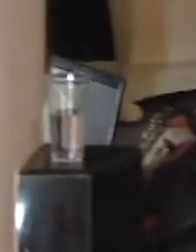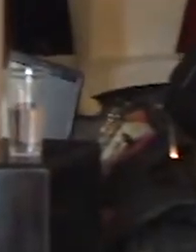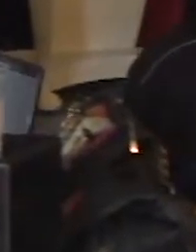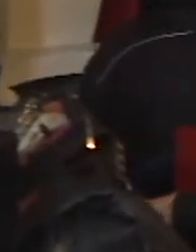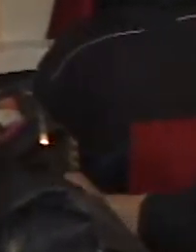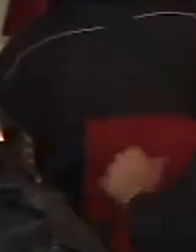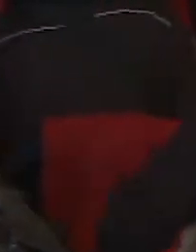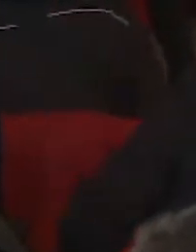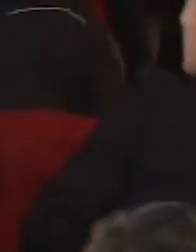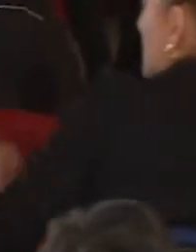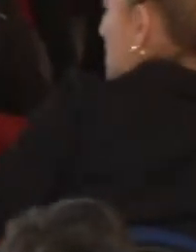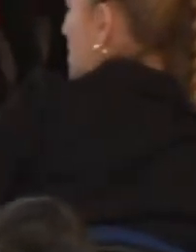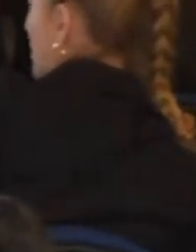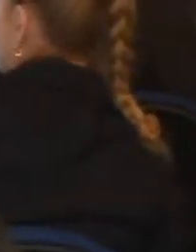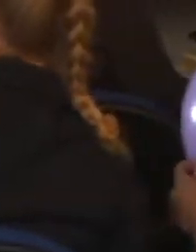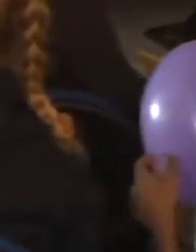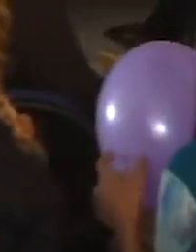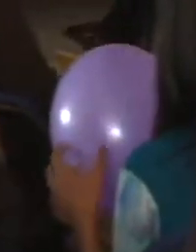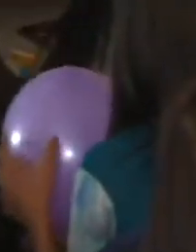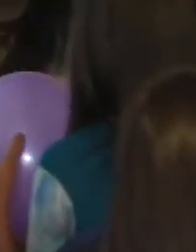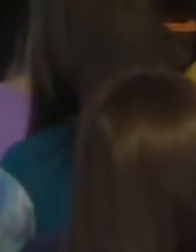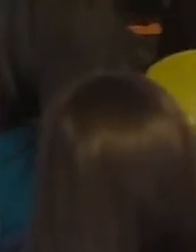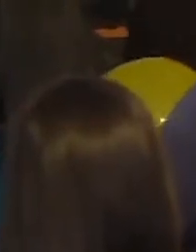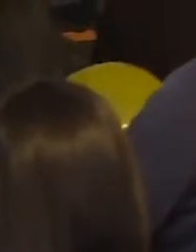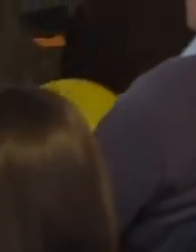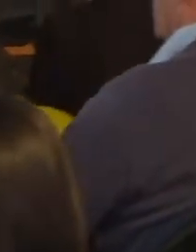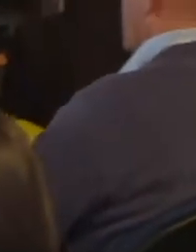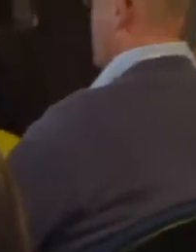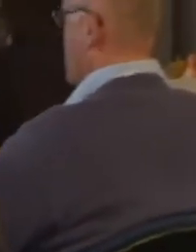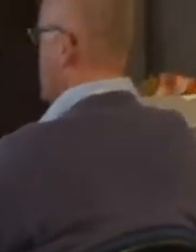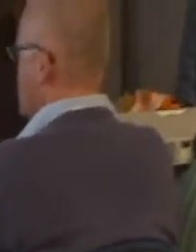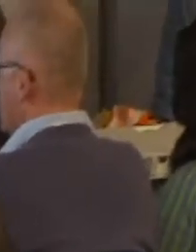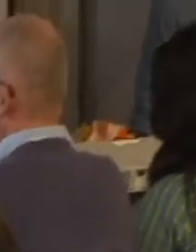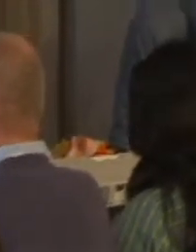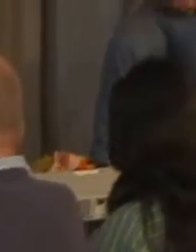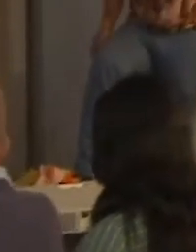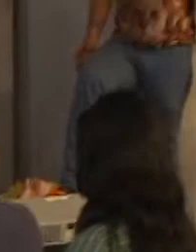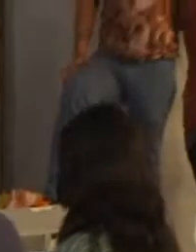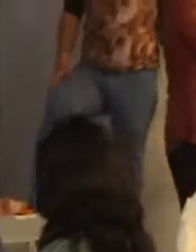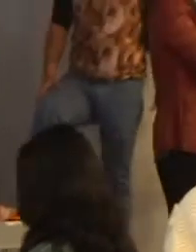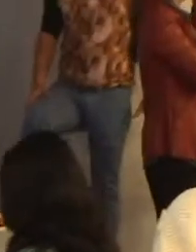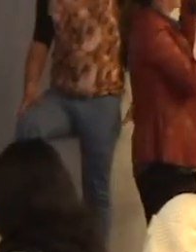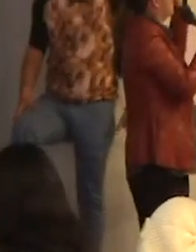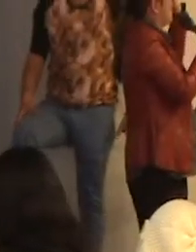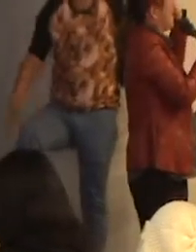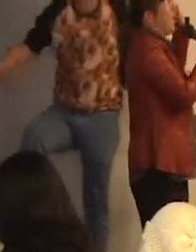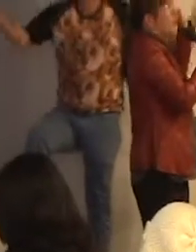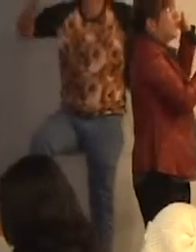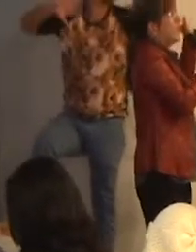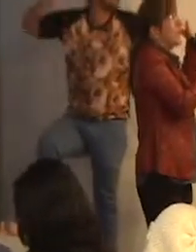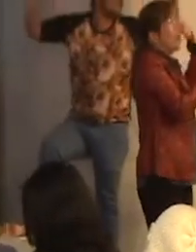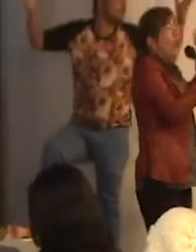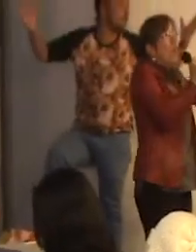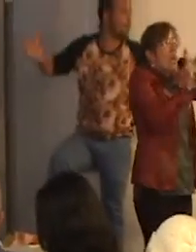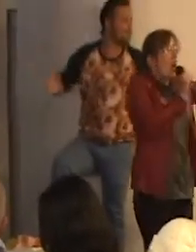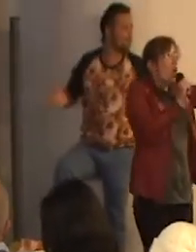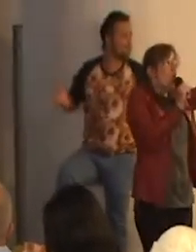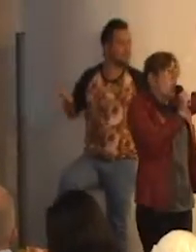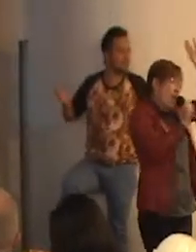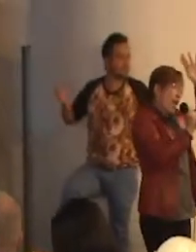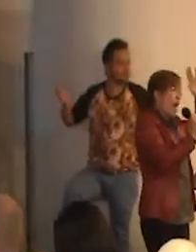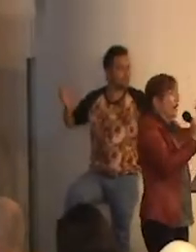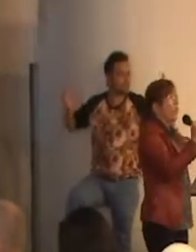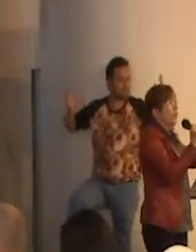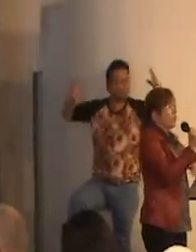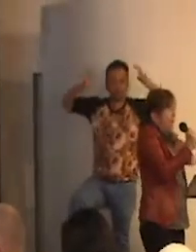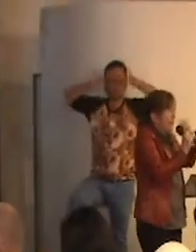Escribe con lo que tú, una frase, una palabra con la que tú vas a combatir eso que está allá adentro. Pero tú, todo eso con amor